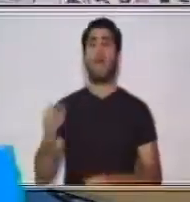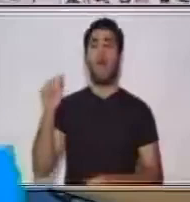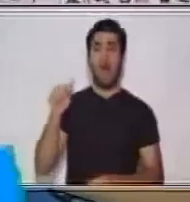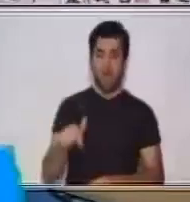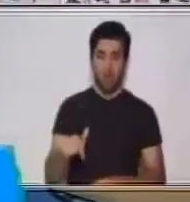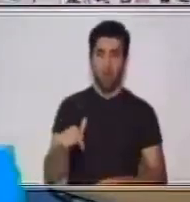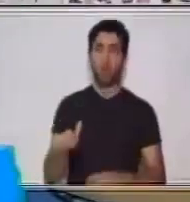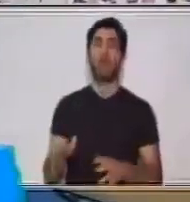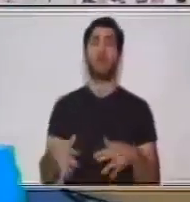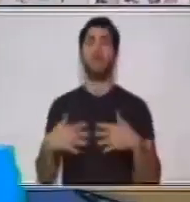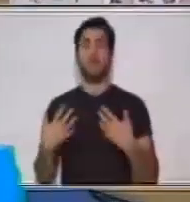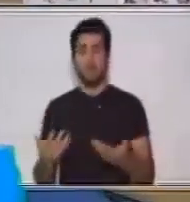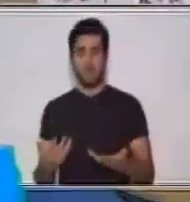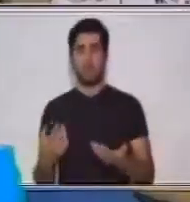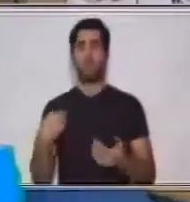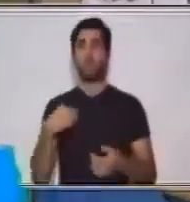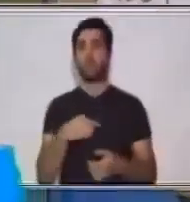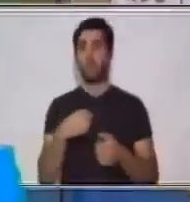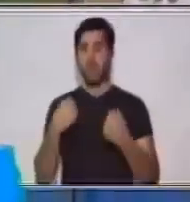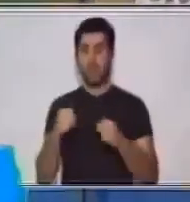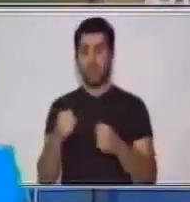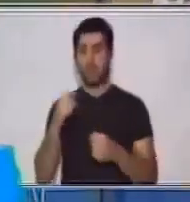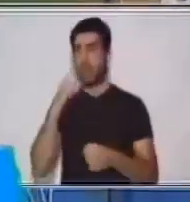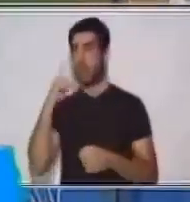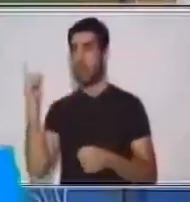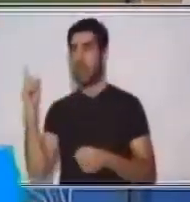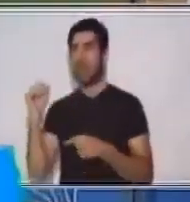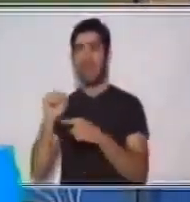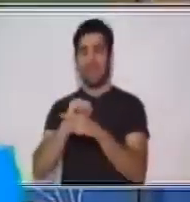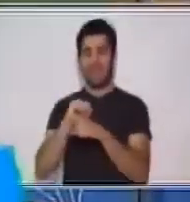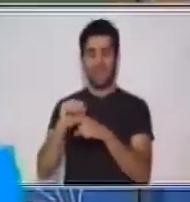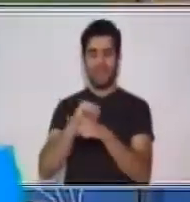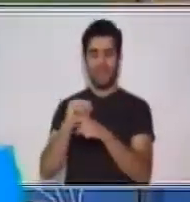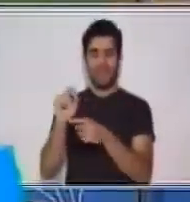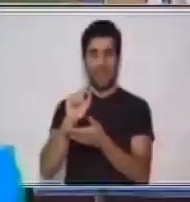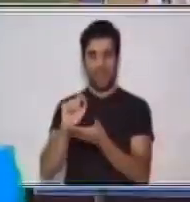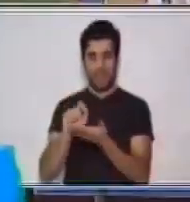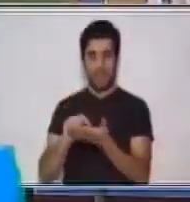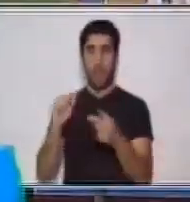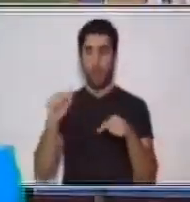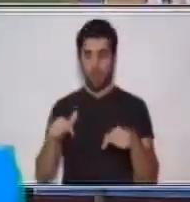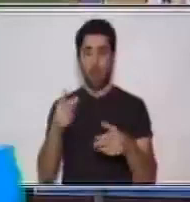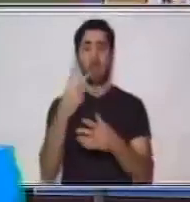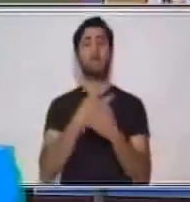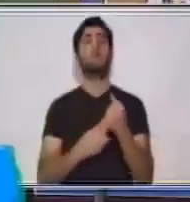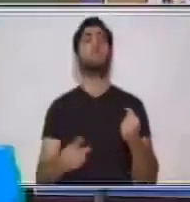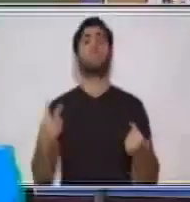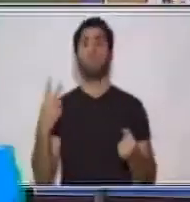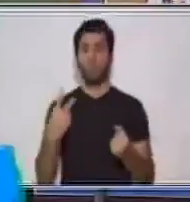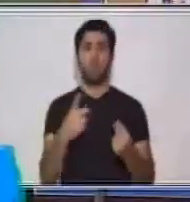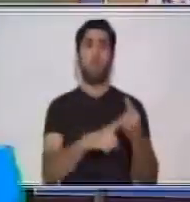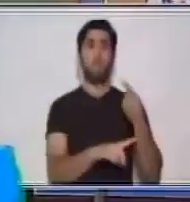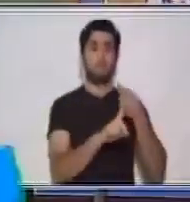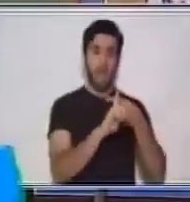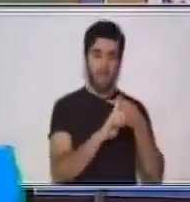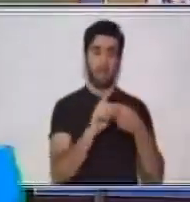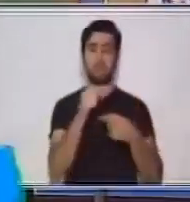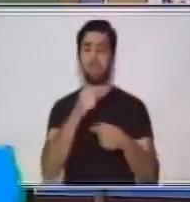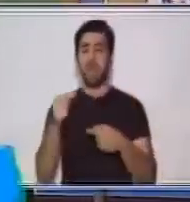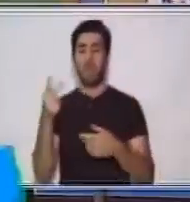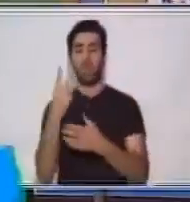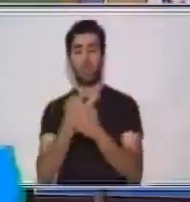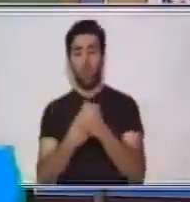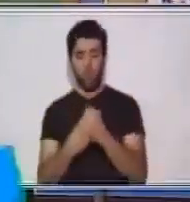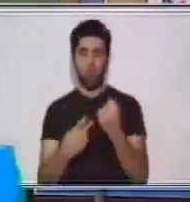con el tema del día de hoy, que es sumas y restas combinadas, ¿sí? Vamos a